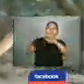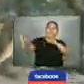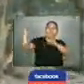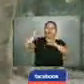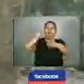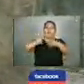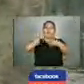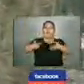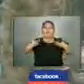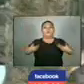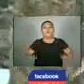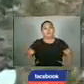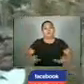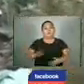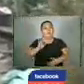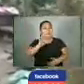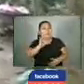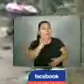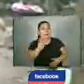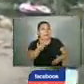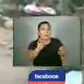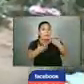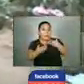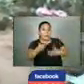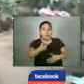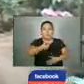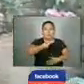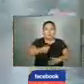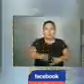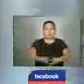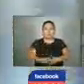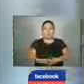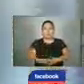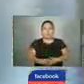Derechos Humanos. En minutos, más detalles de este proceso.